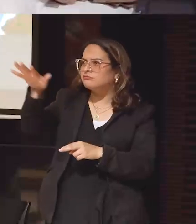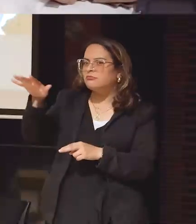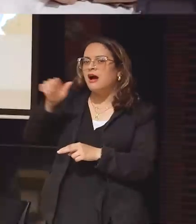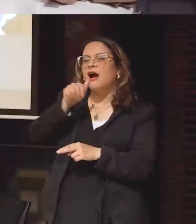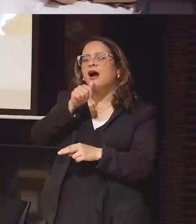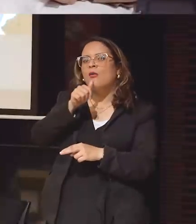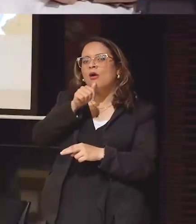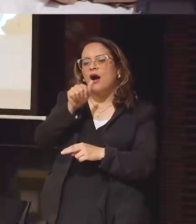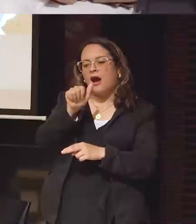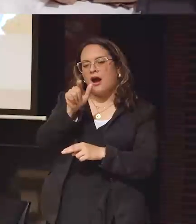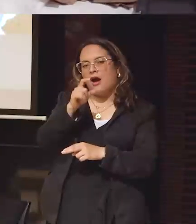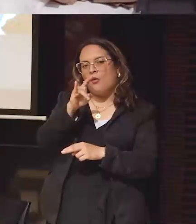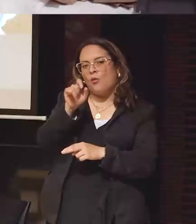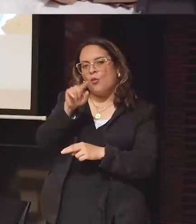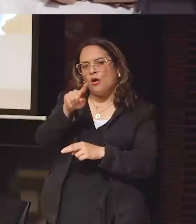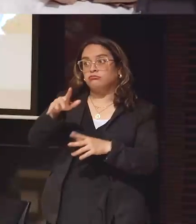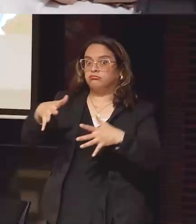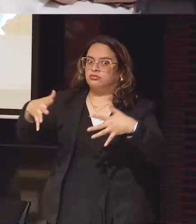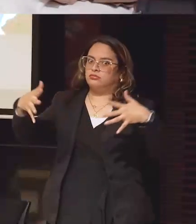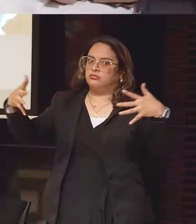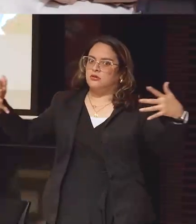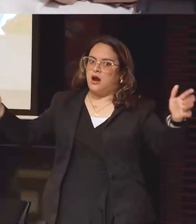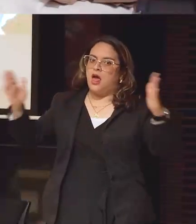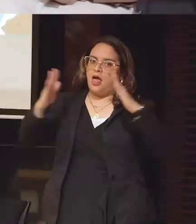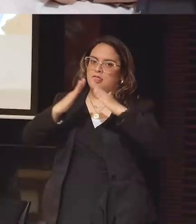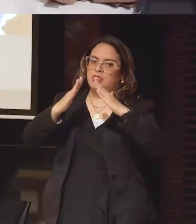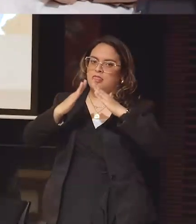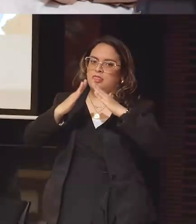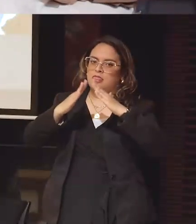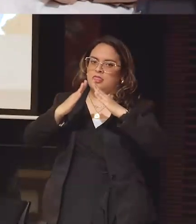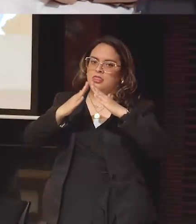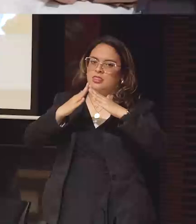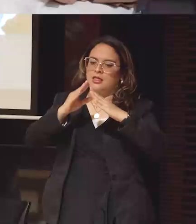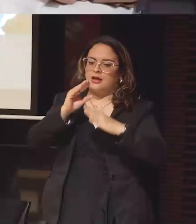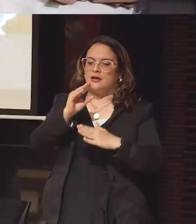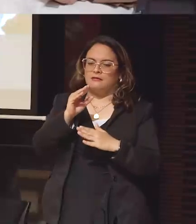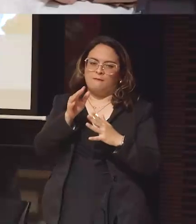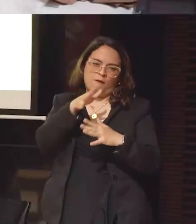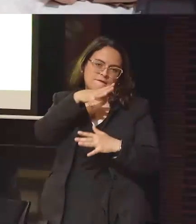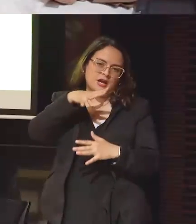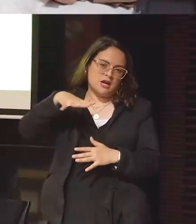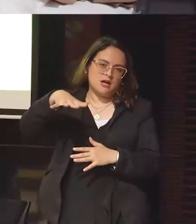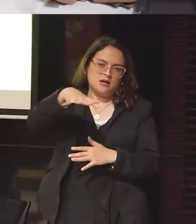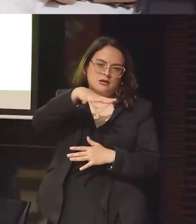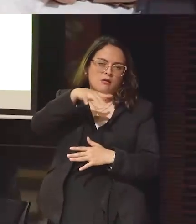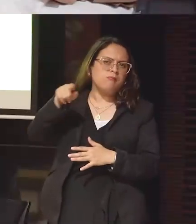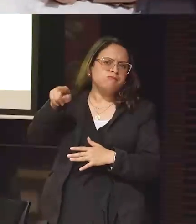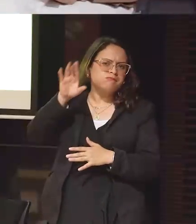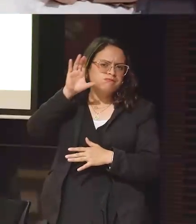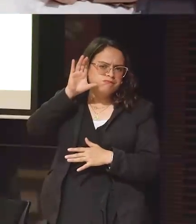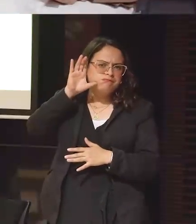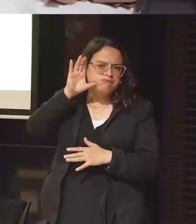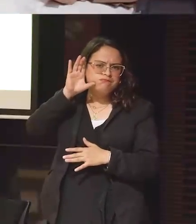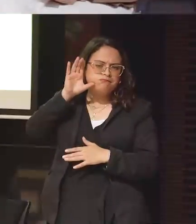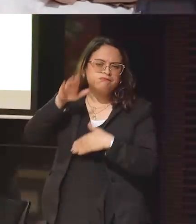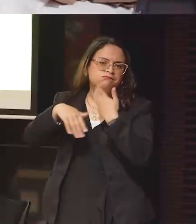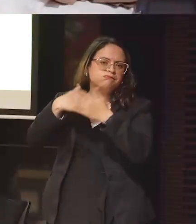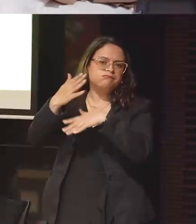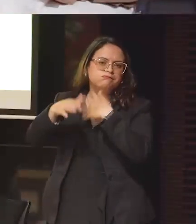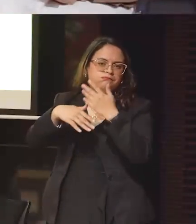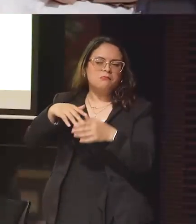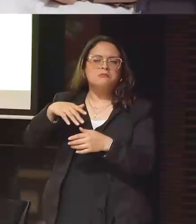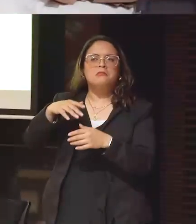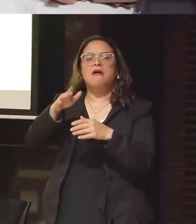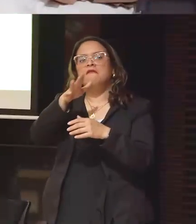y unos trayectos enormes. Sobre esta quinta se empezaron a desarrollar diferentes dinámicas. Fue la